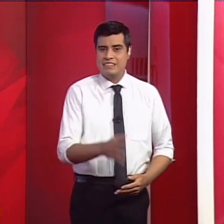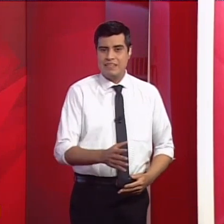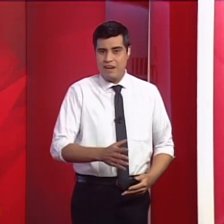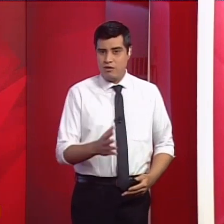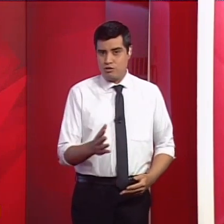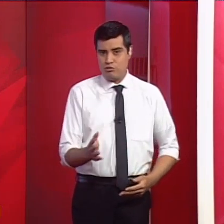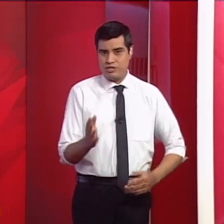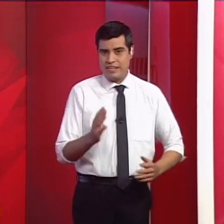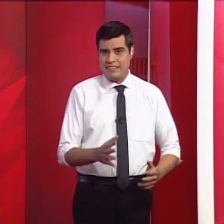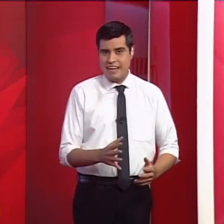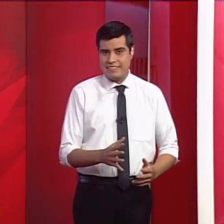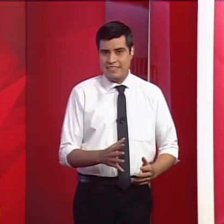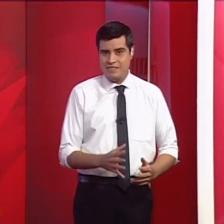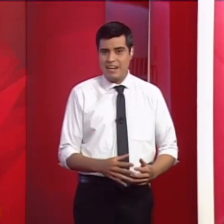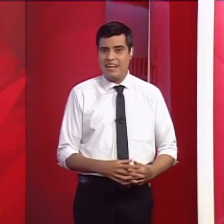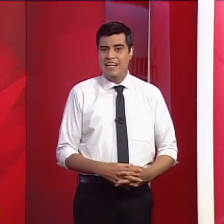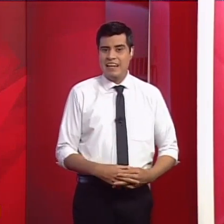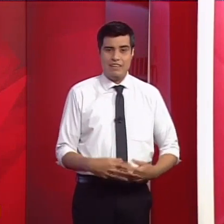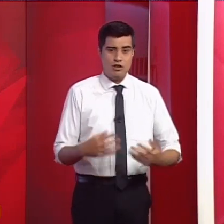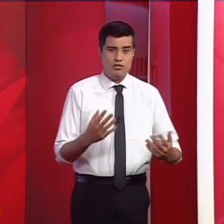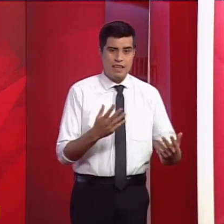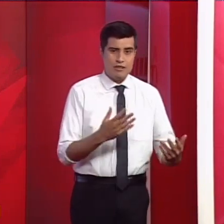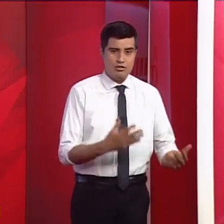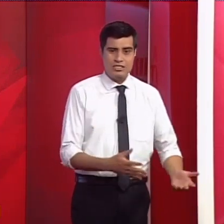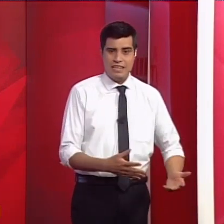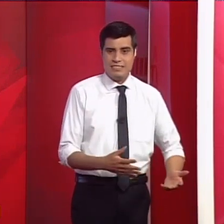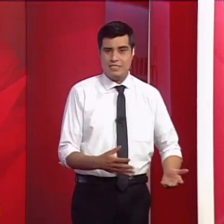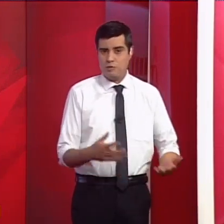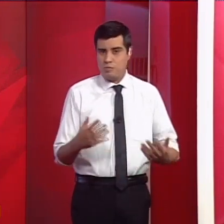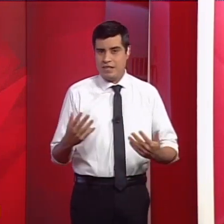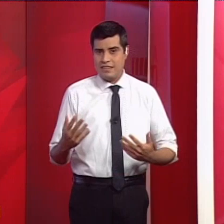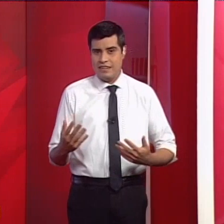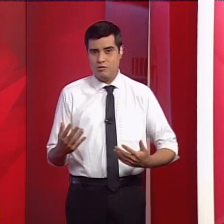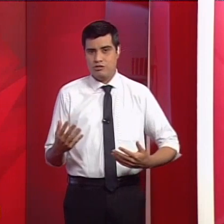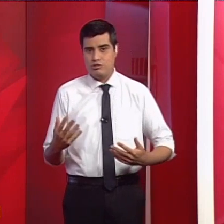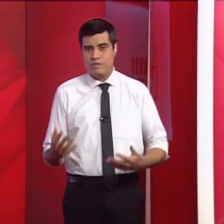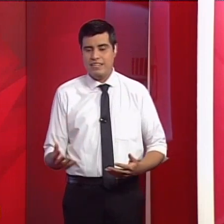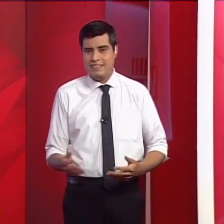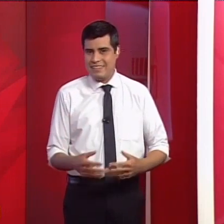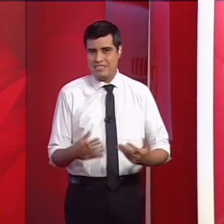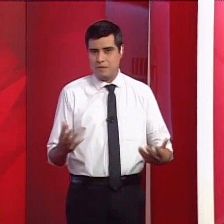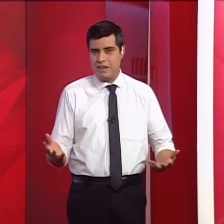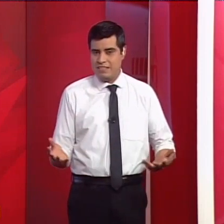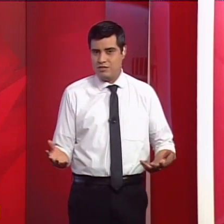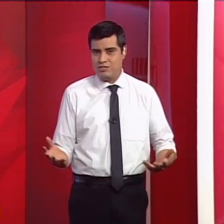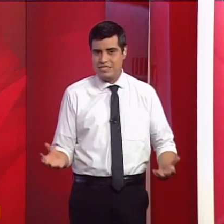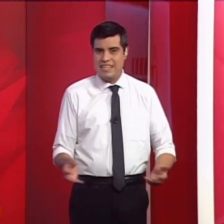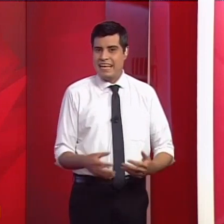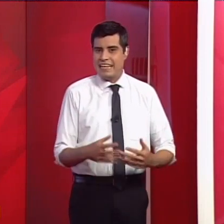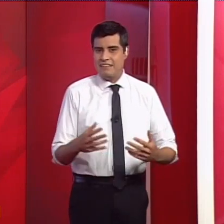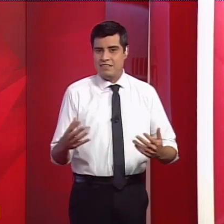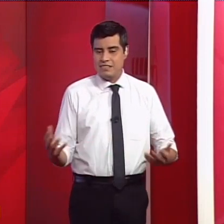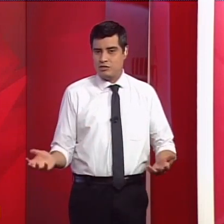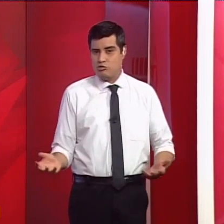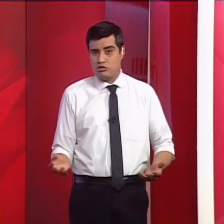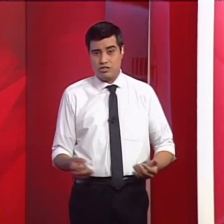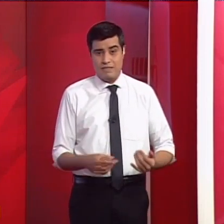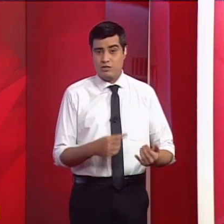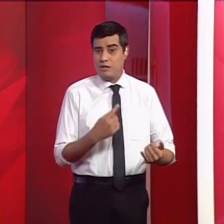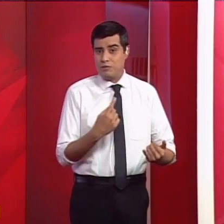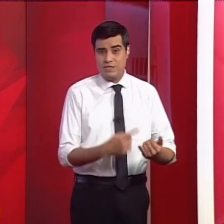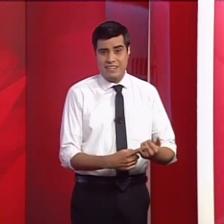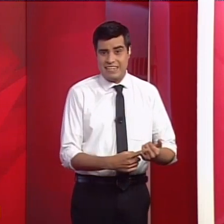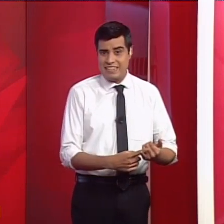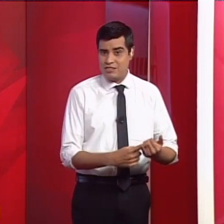sí celebrado en rusia el día que celebran la derrota de los nazis por parte de la unión soviética y se esperaba entonces grandes discursos